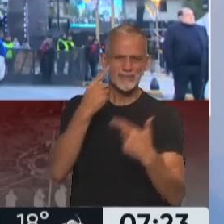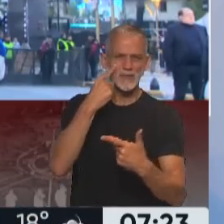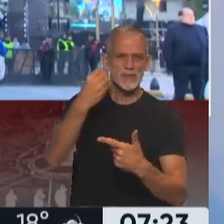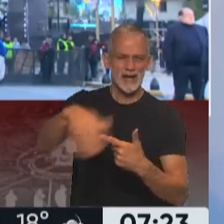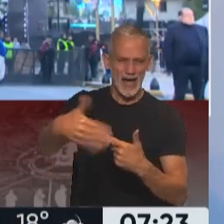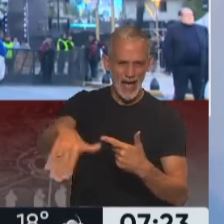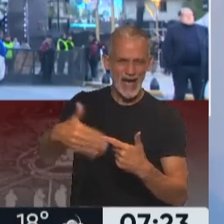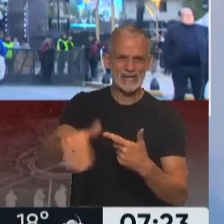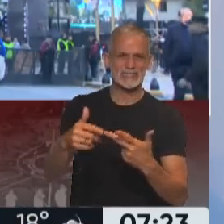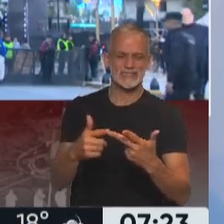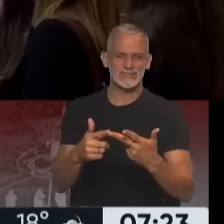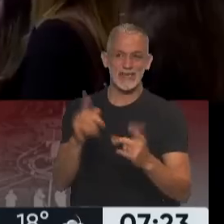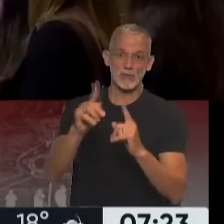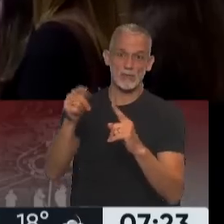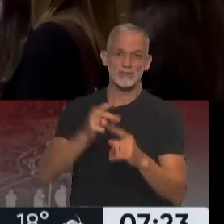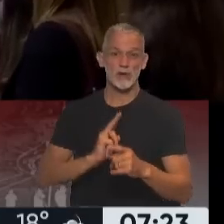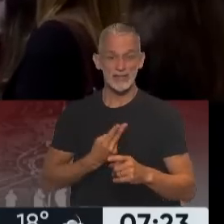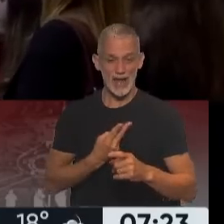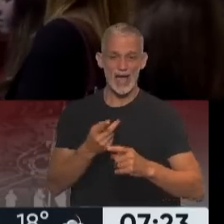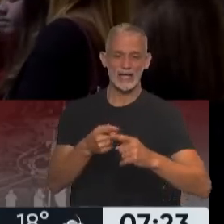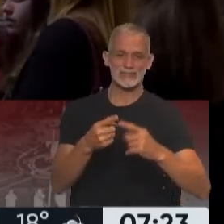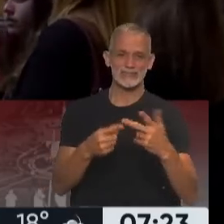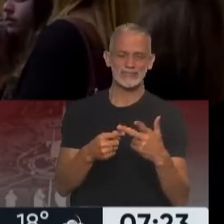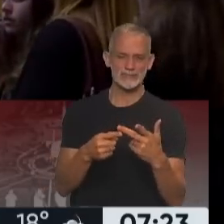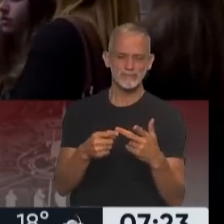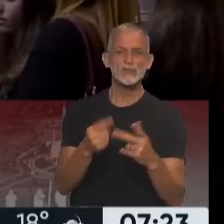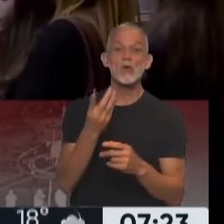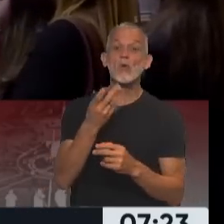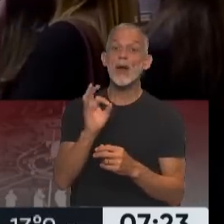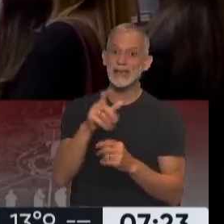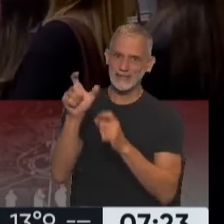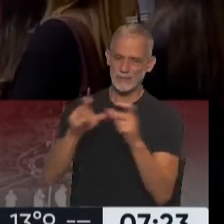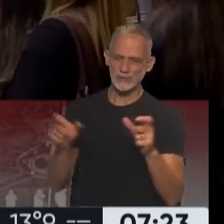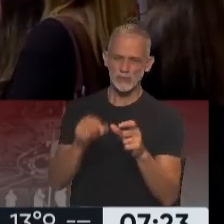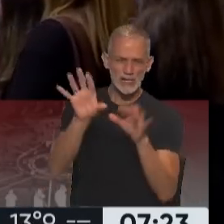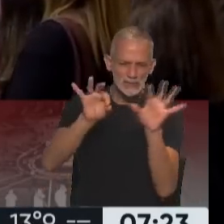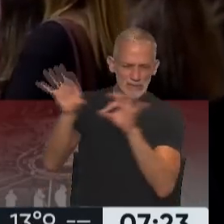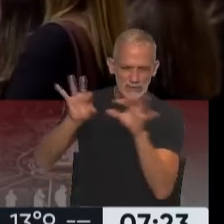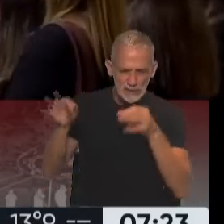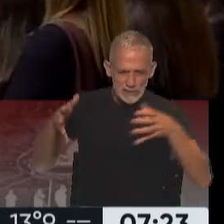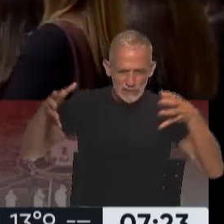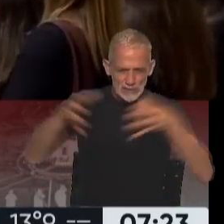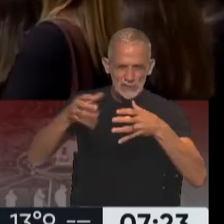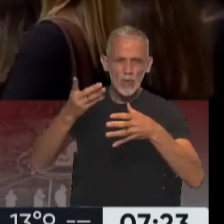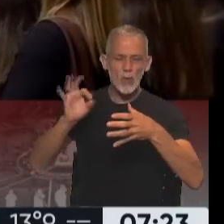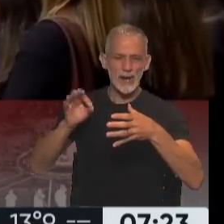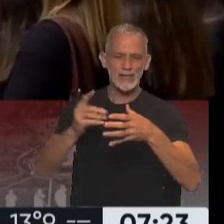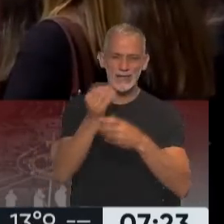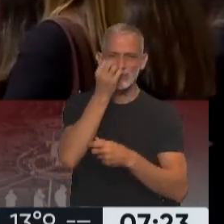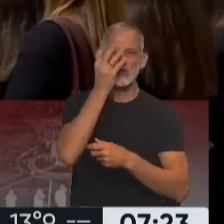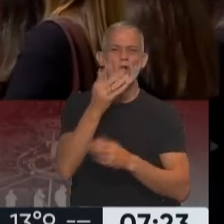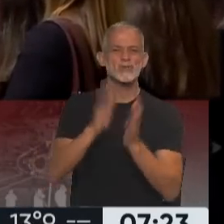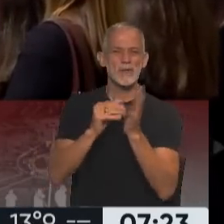calle, alguna persona trans también. Pero va a estar recibiendo. Esos son 40 personas que han sido seleccionadas, que van a estar con la rosa blanca